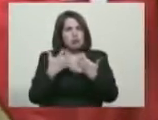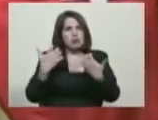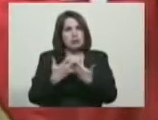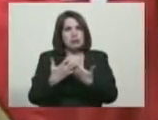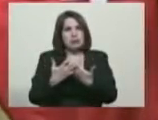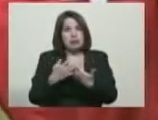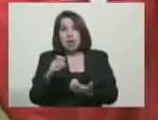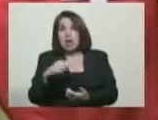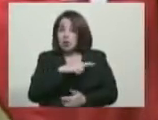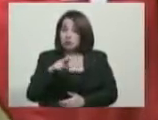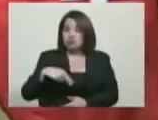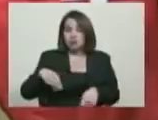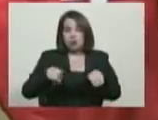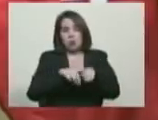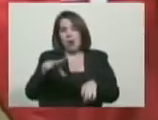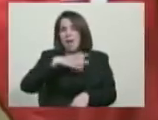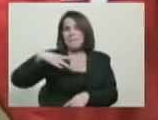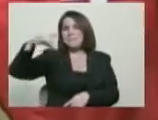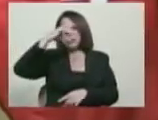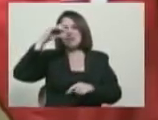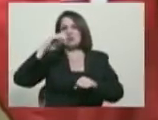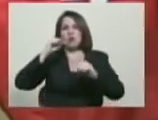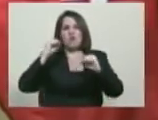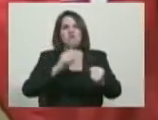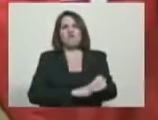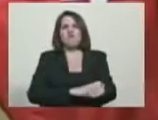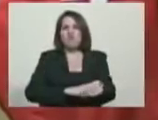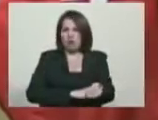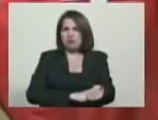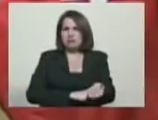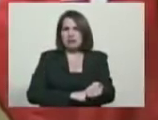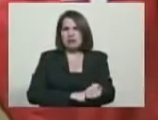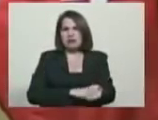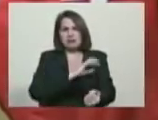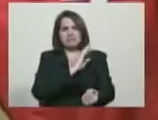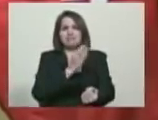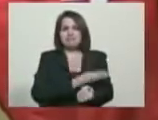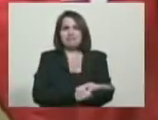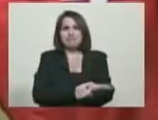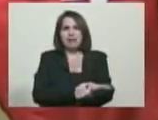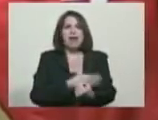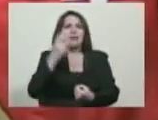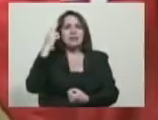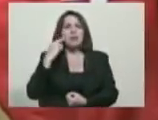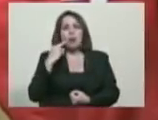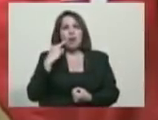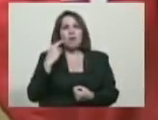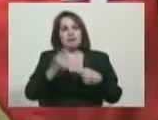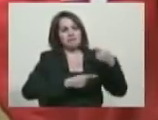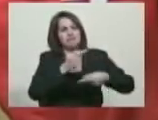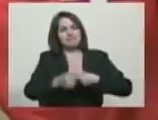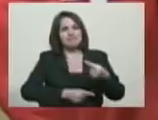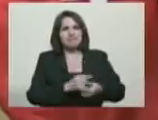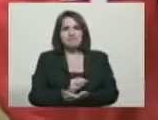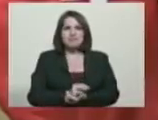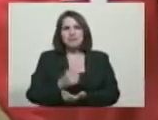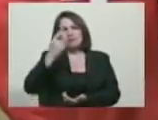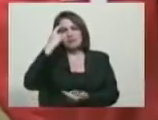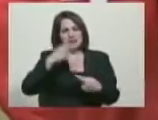el espíritu, la fuerza, el coraje de ese gigante, Simón Bolívar. ¿Y usted sabe quién nos sembró ese espíritu